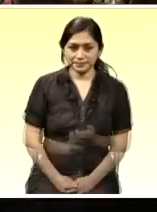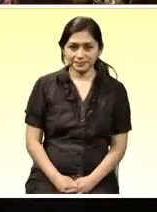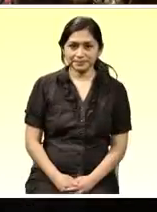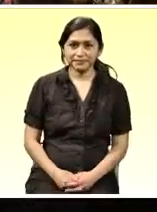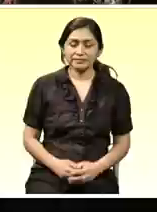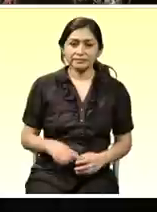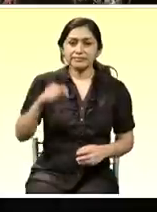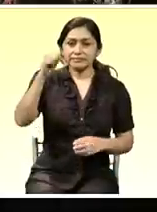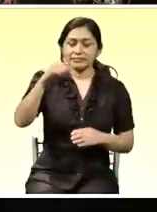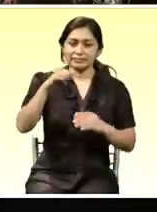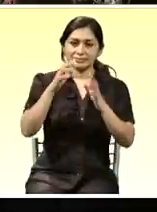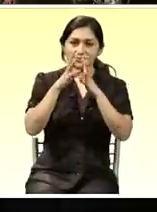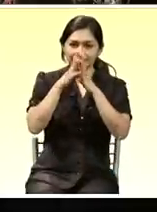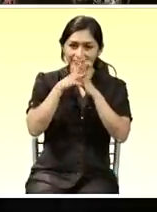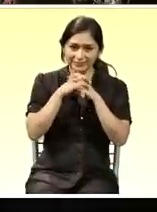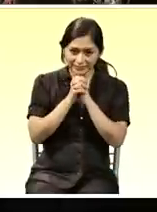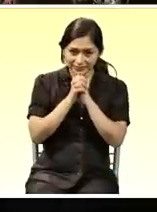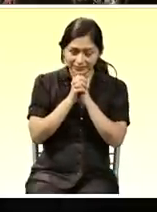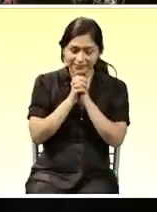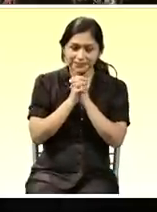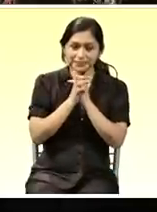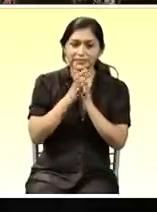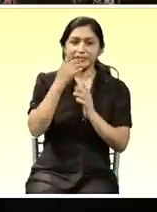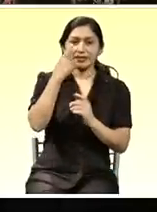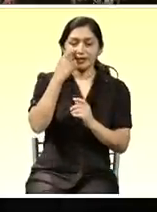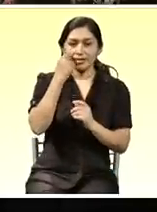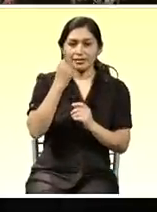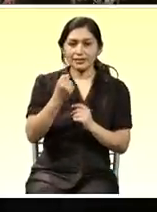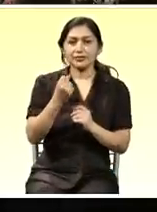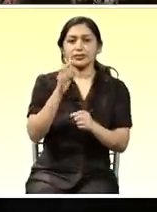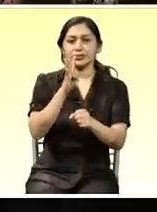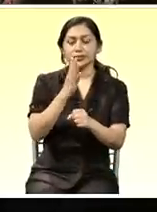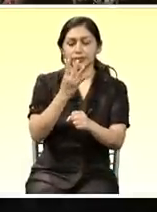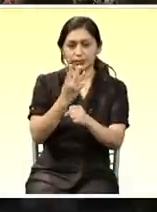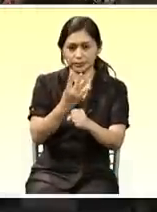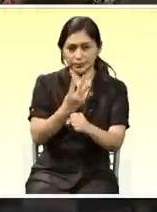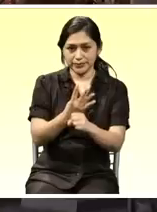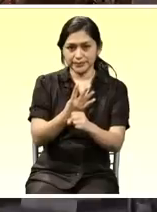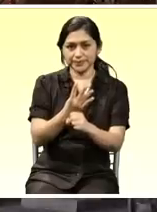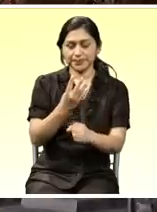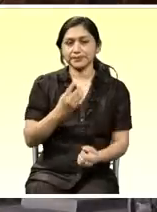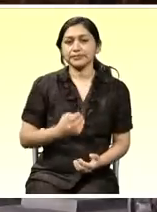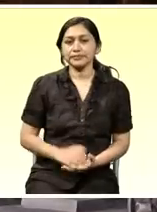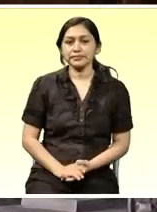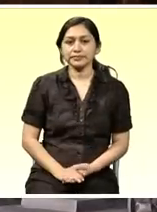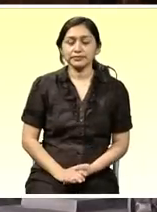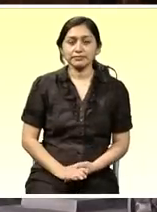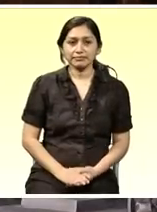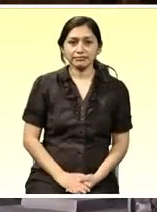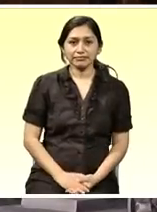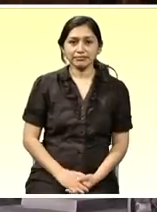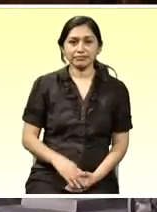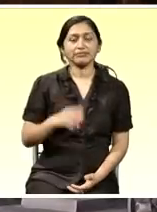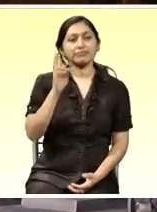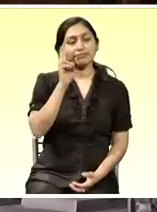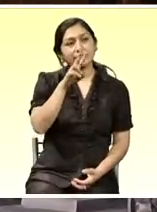Recemos ahora las oraciones que corresponden al cuarto día de la novena. Contemplamos al